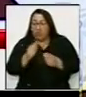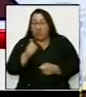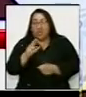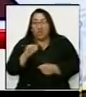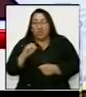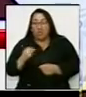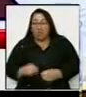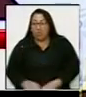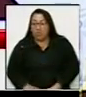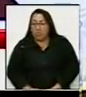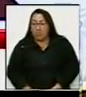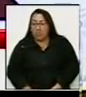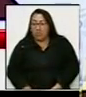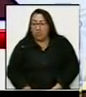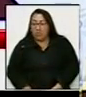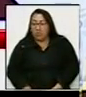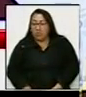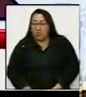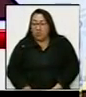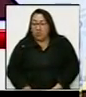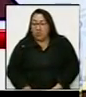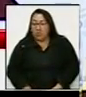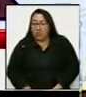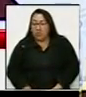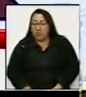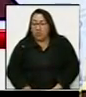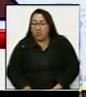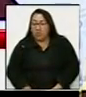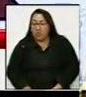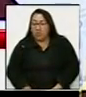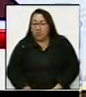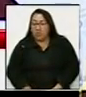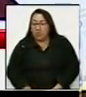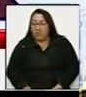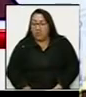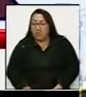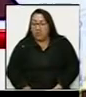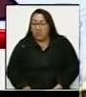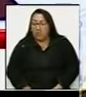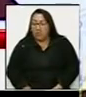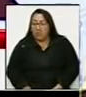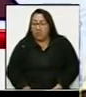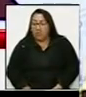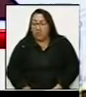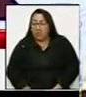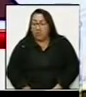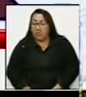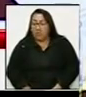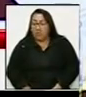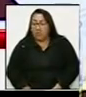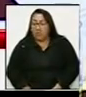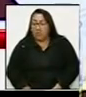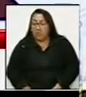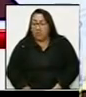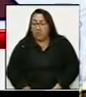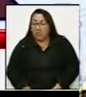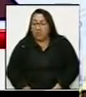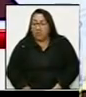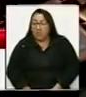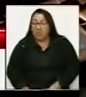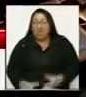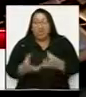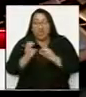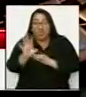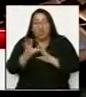Aramayo. Gracias, presidenta. Yo quería hacer dos, quisiera por favor que se acoja